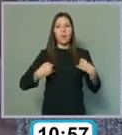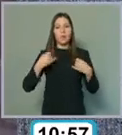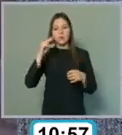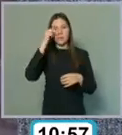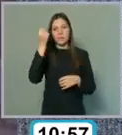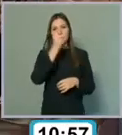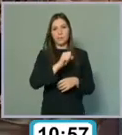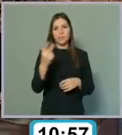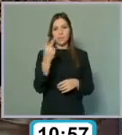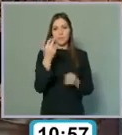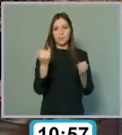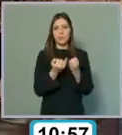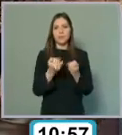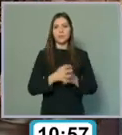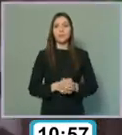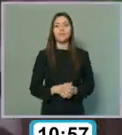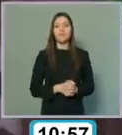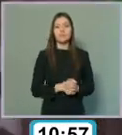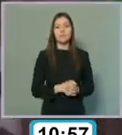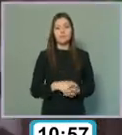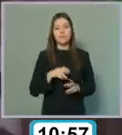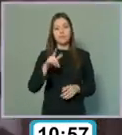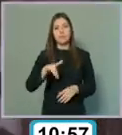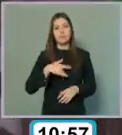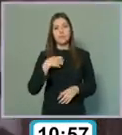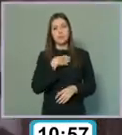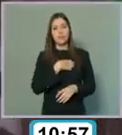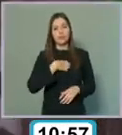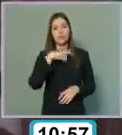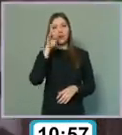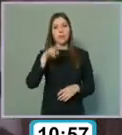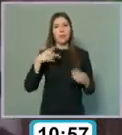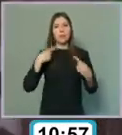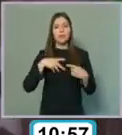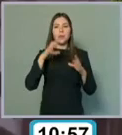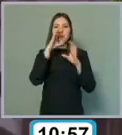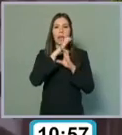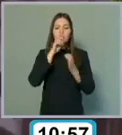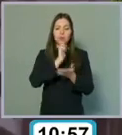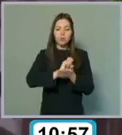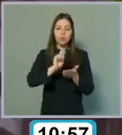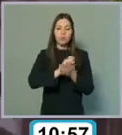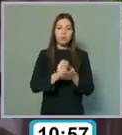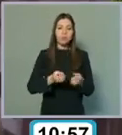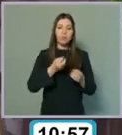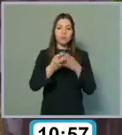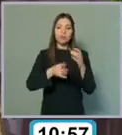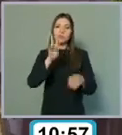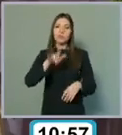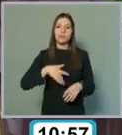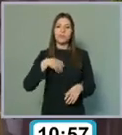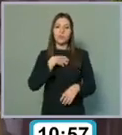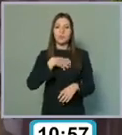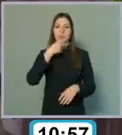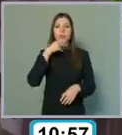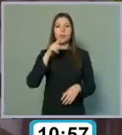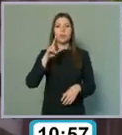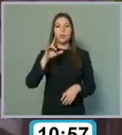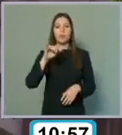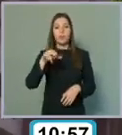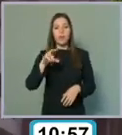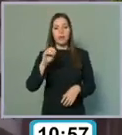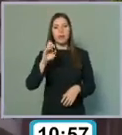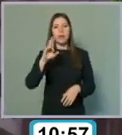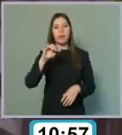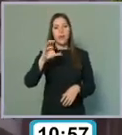talentosa. No, así es, y nosotros siempre hemos agradecido con todos los autores y compositores que nos dan sus temas, porque siempre Luciano Luna, Erika Vidrio,